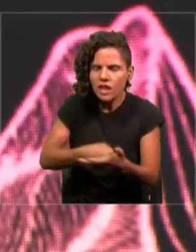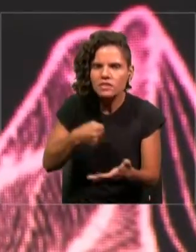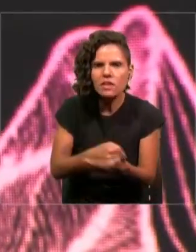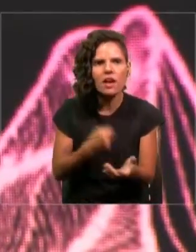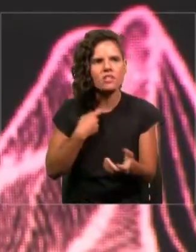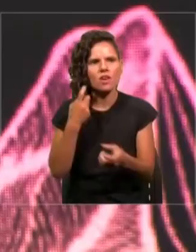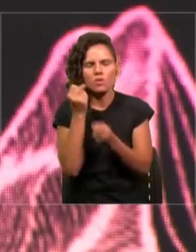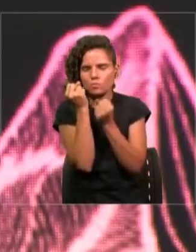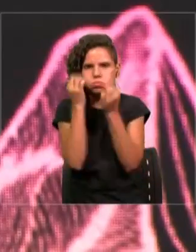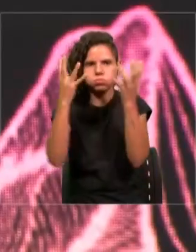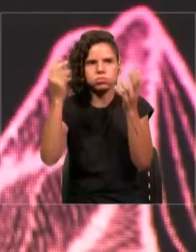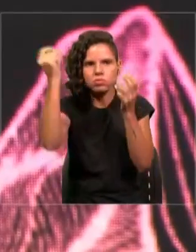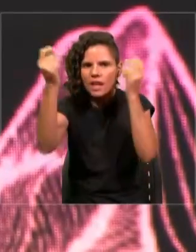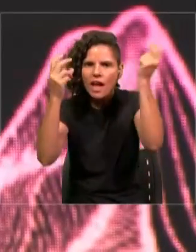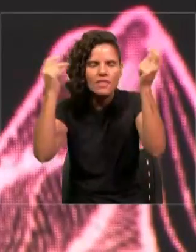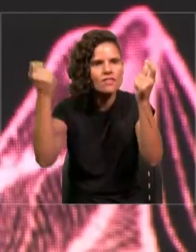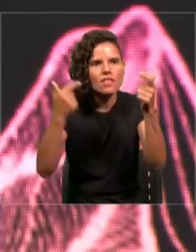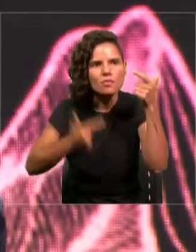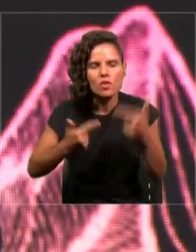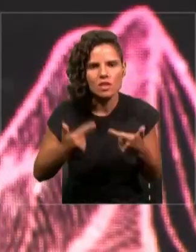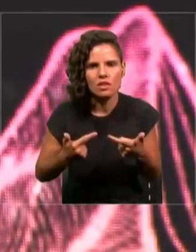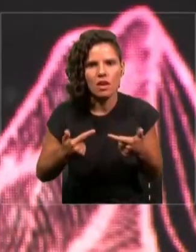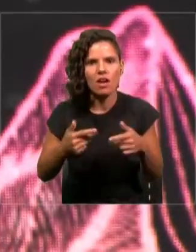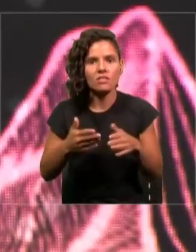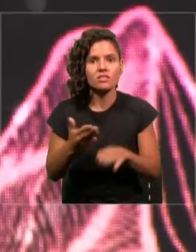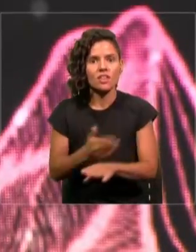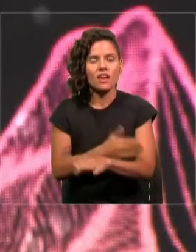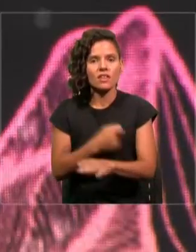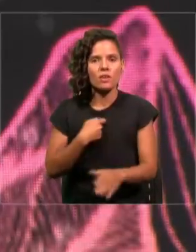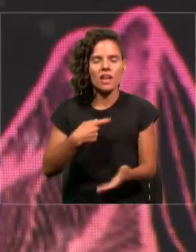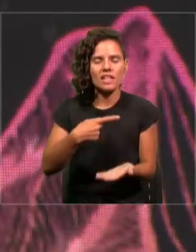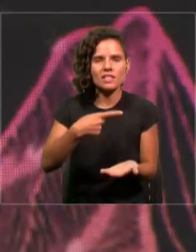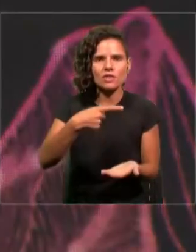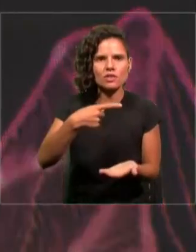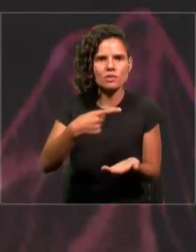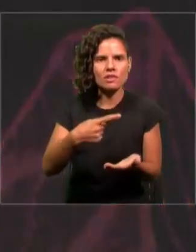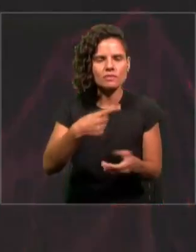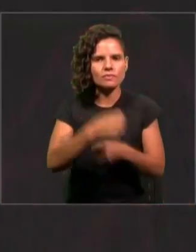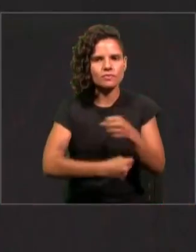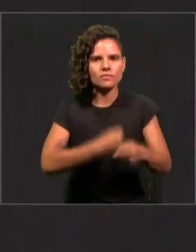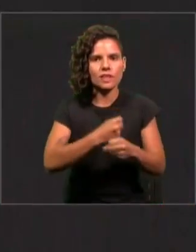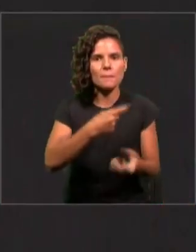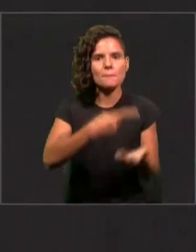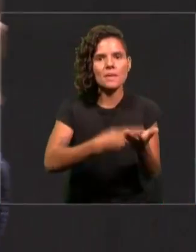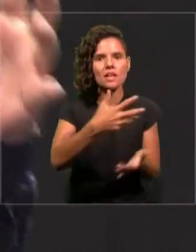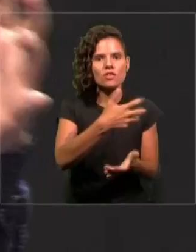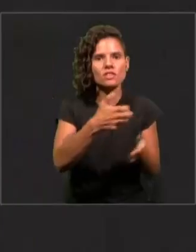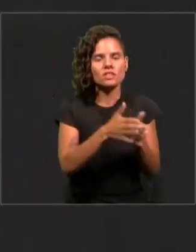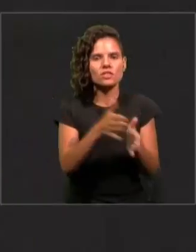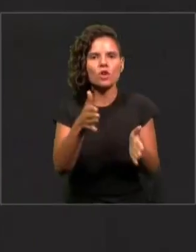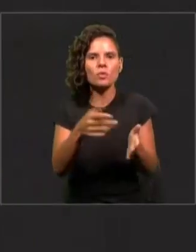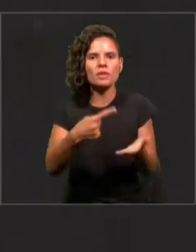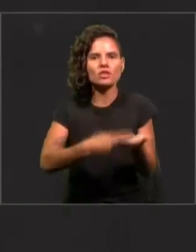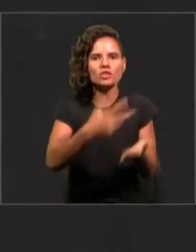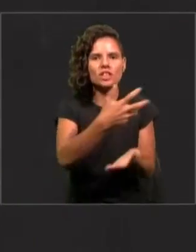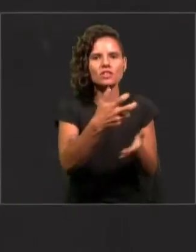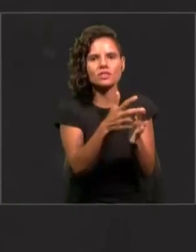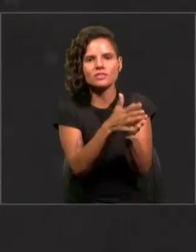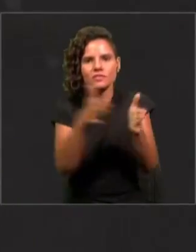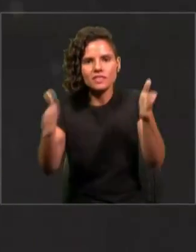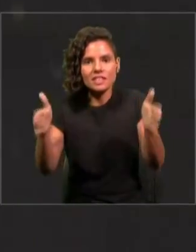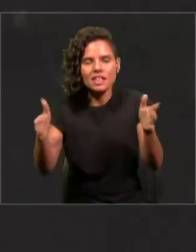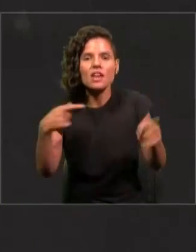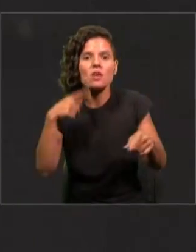¿no? Y en el siglo XIX, que es donde se comienza a configurar la política del Estado, que ha generado dos variantes que a mí me parece que no